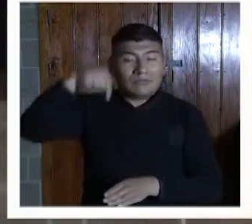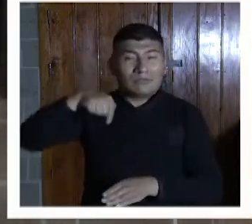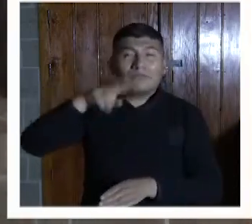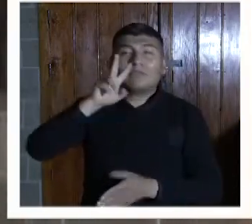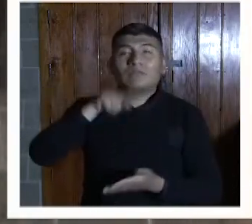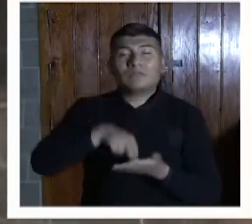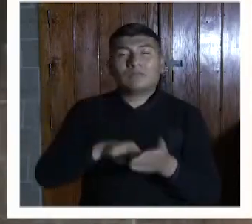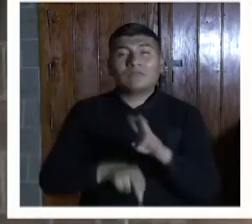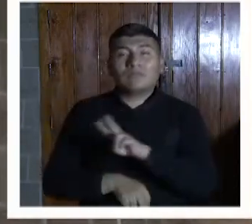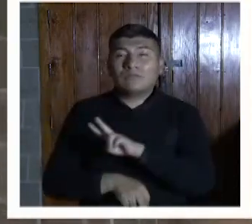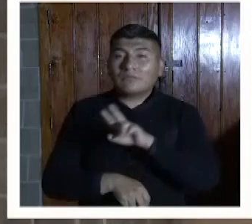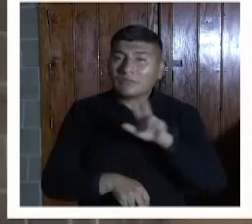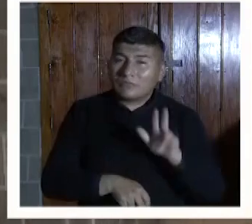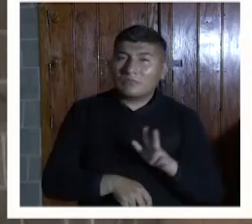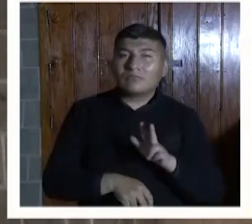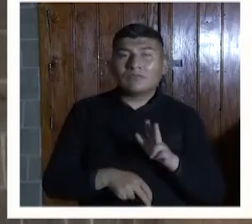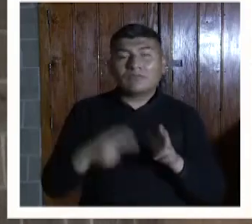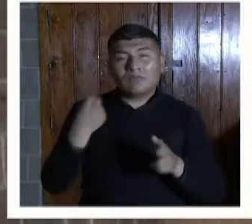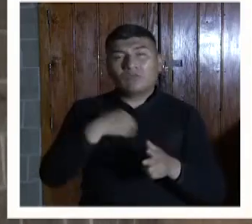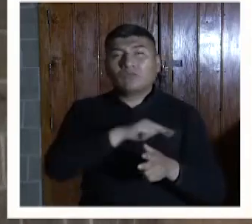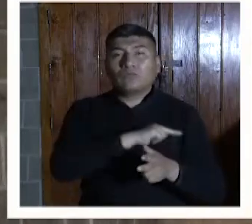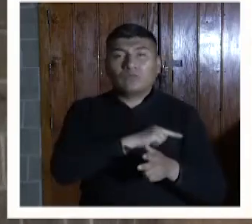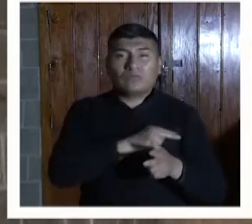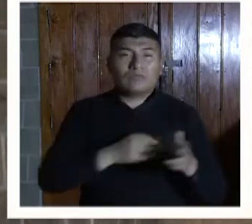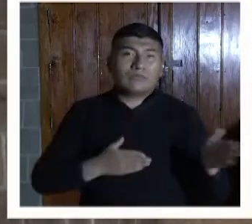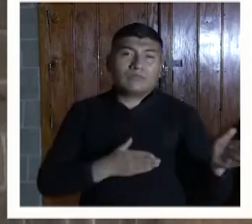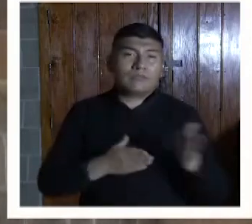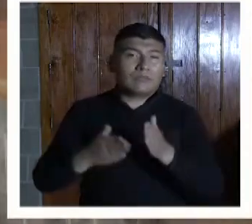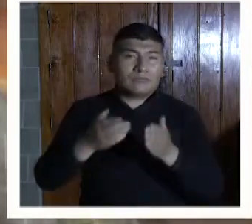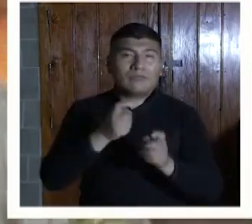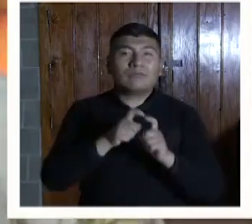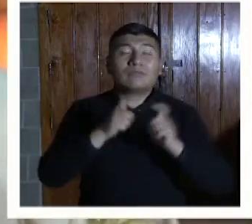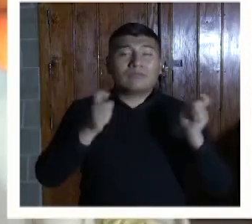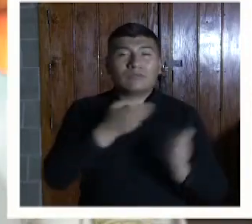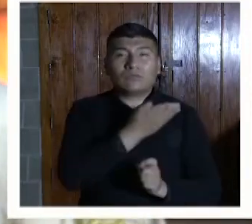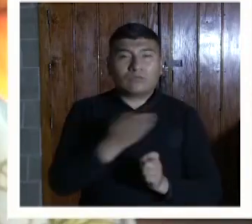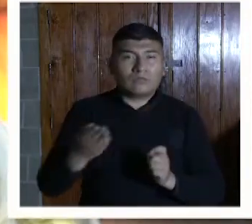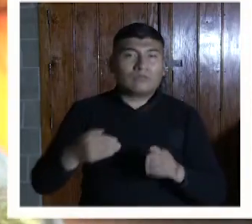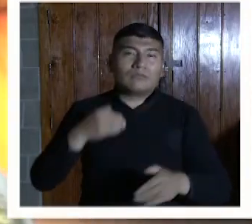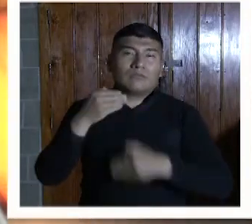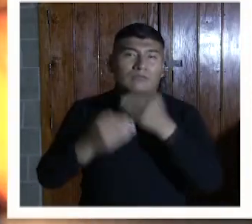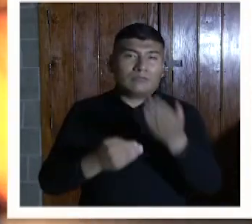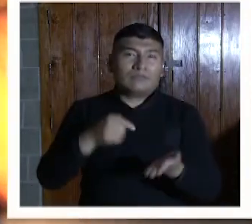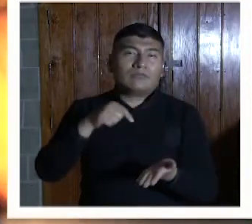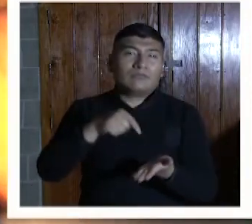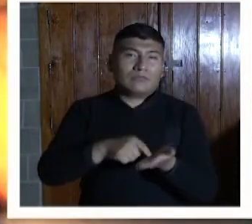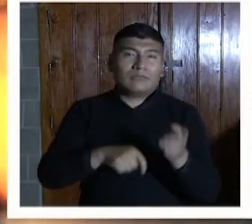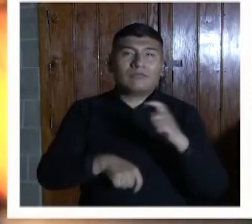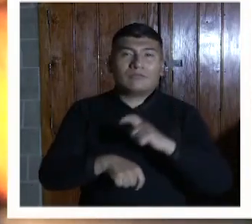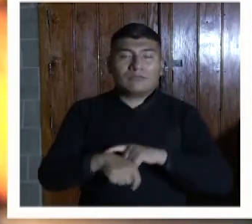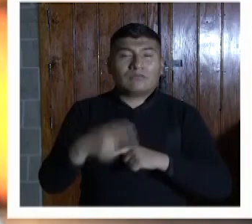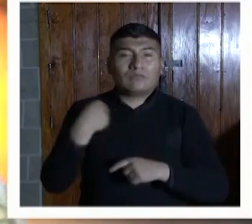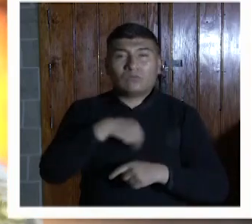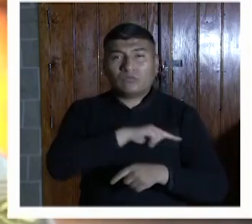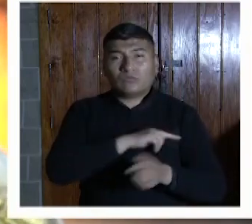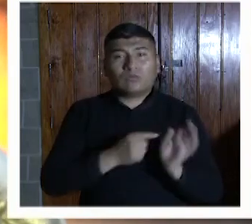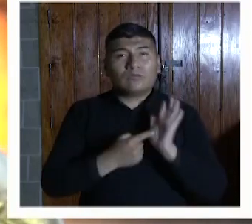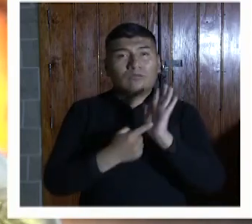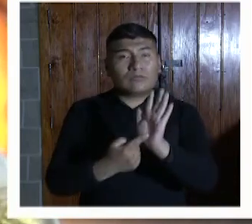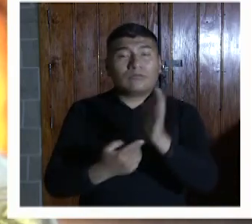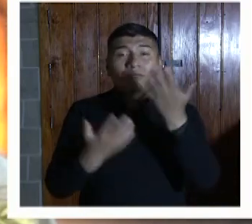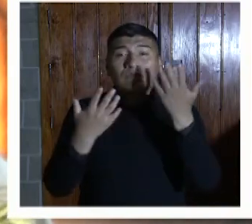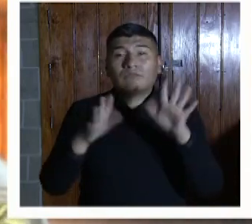que tenemos que hacer a impulso del gran misterio que nos envuelve en este tiempo de la Navidad. Y ya al